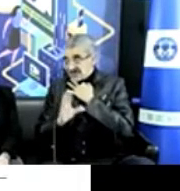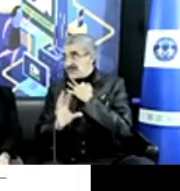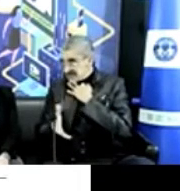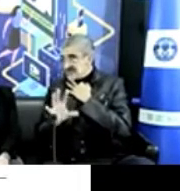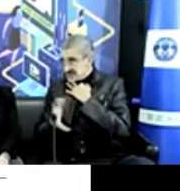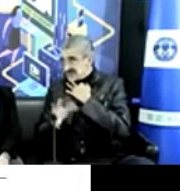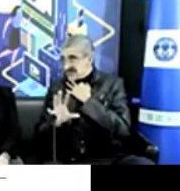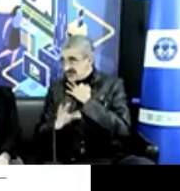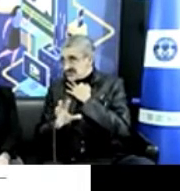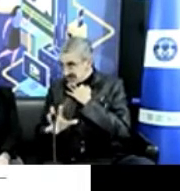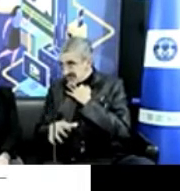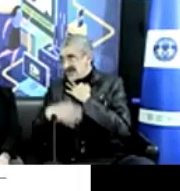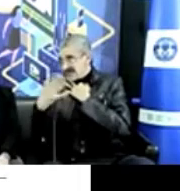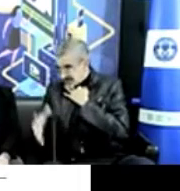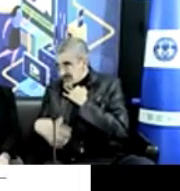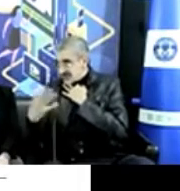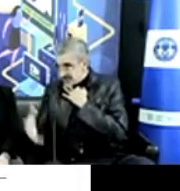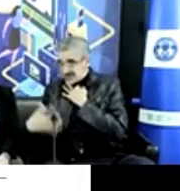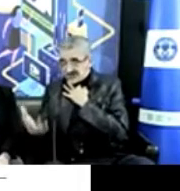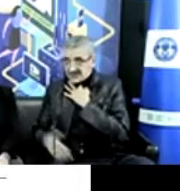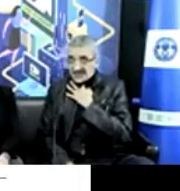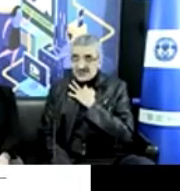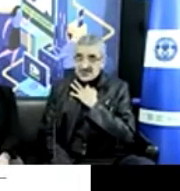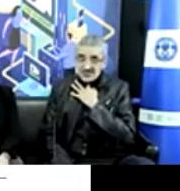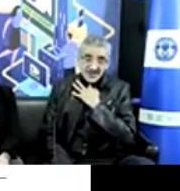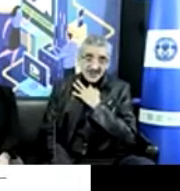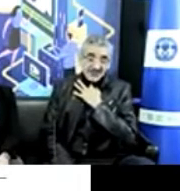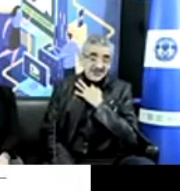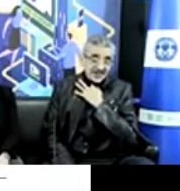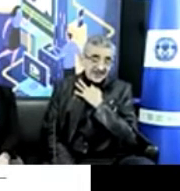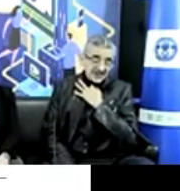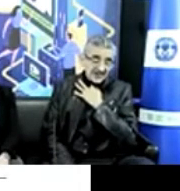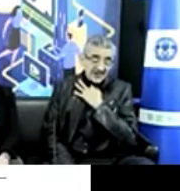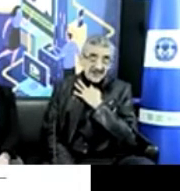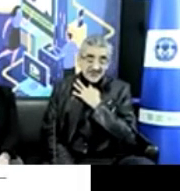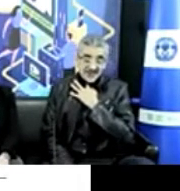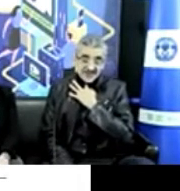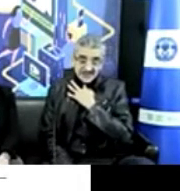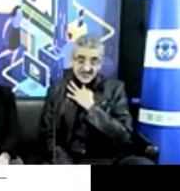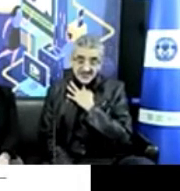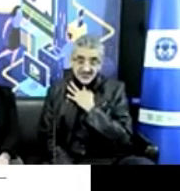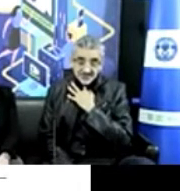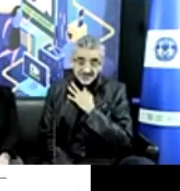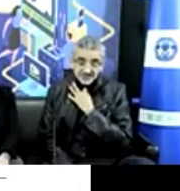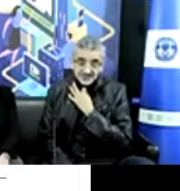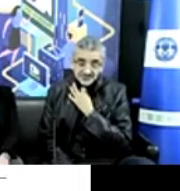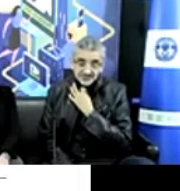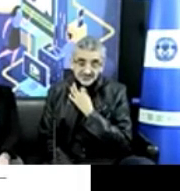sobre la marcha, ¿no? Si algo funciona mal, lo podemos modificar. La lámina que sigue, por